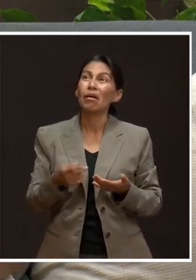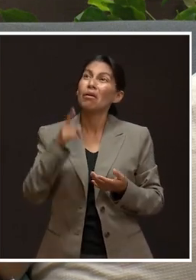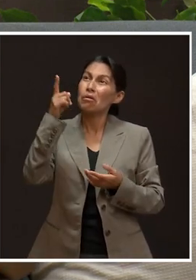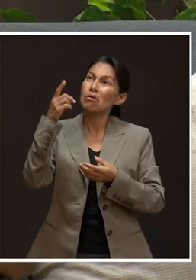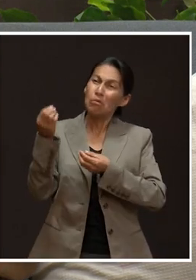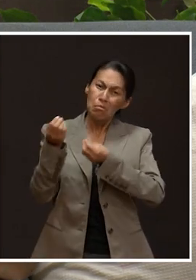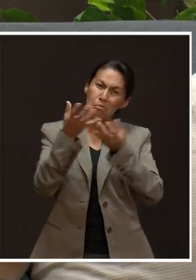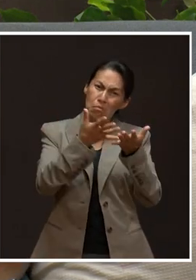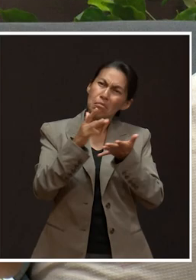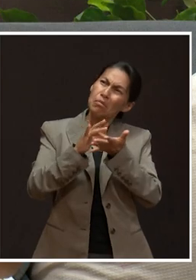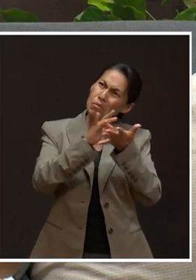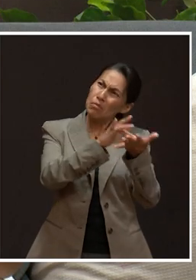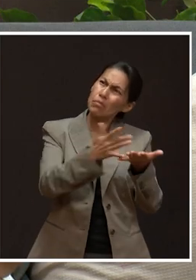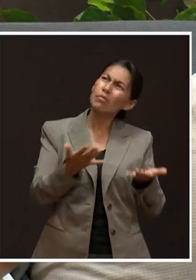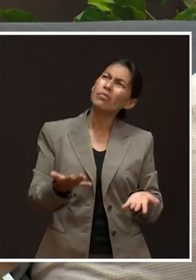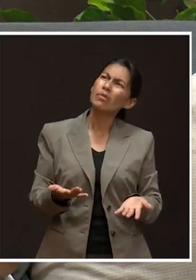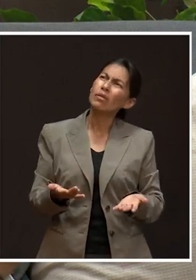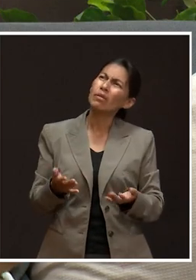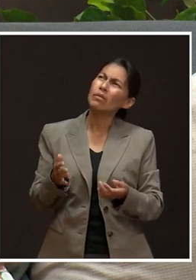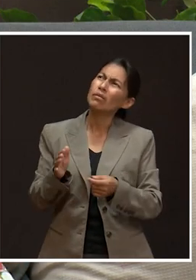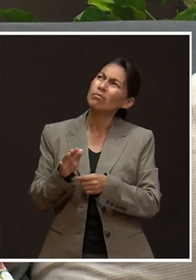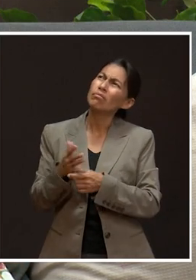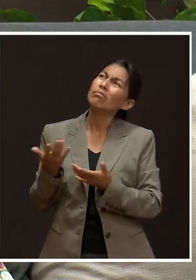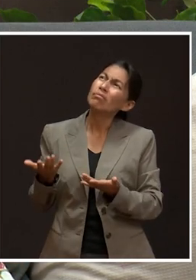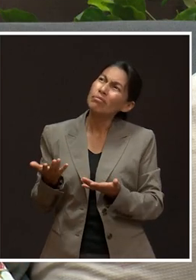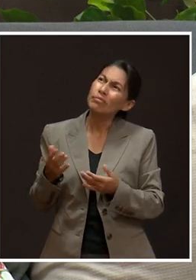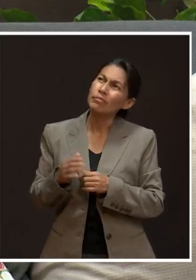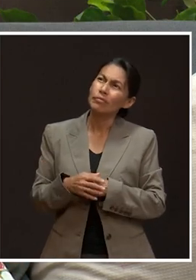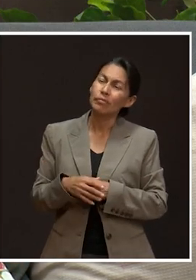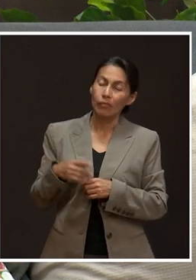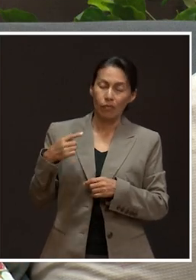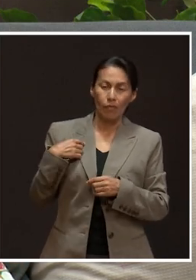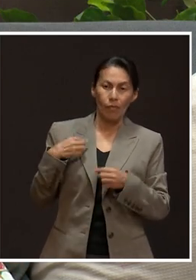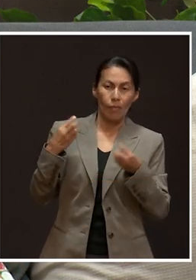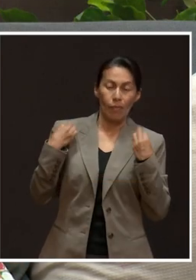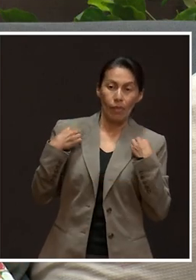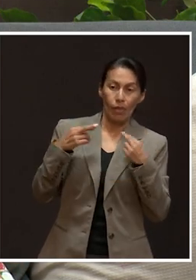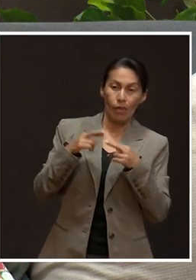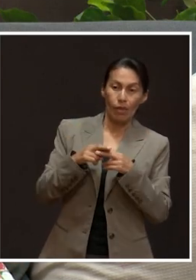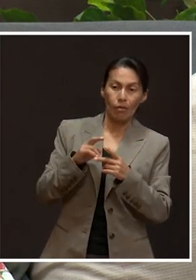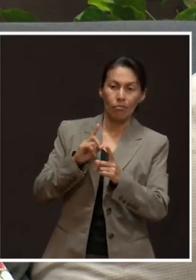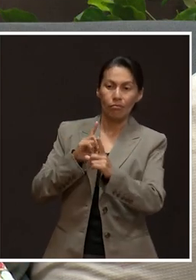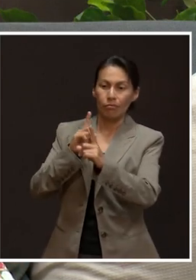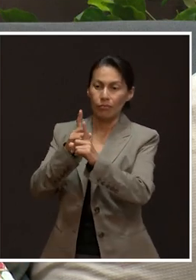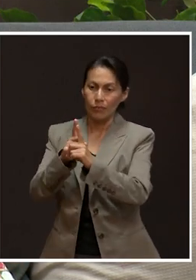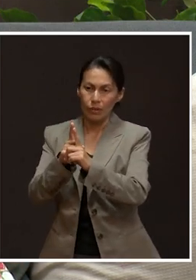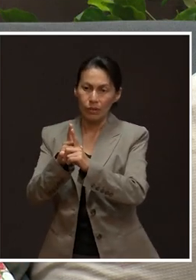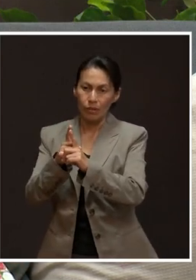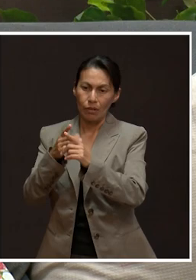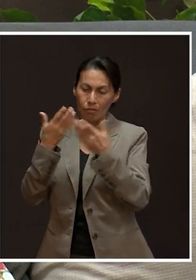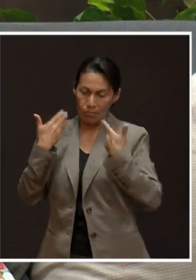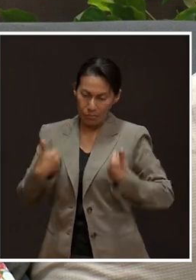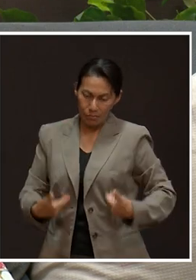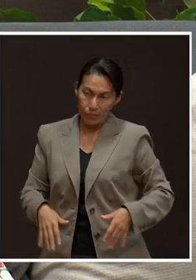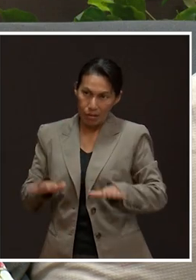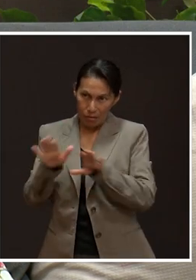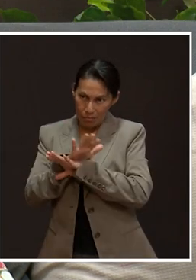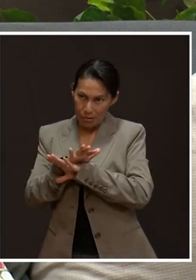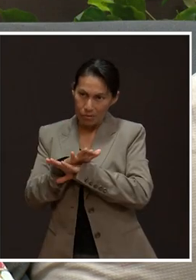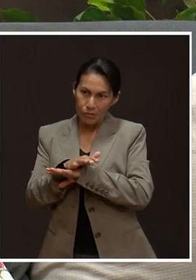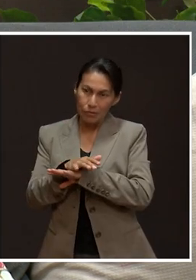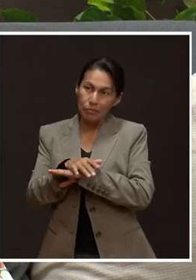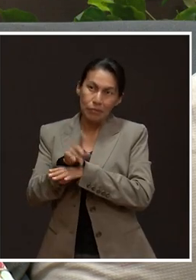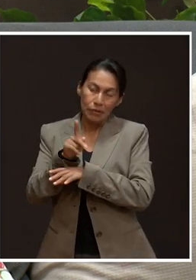pues, le has dado algo, y al caso es que yo le dije a la profa que yo iba a ir al dormitorio a cambiarme, porque, pero no,